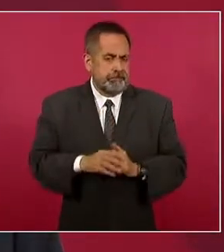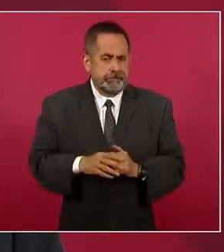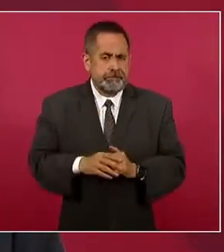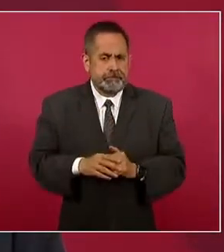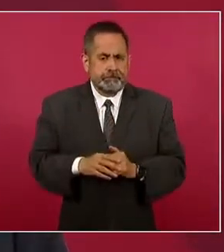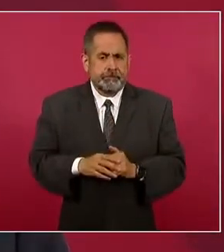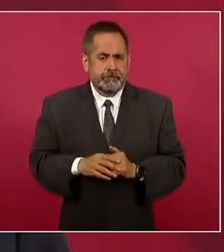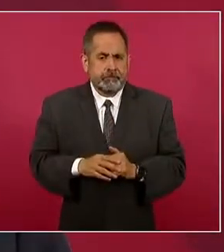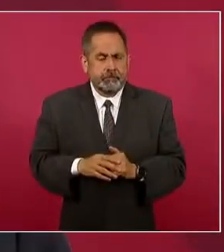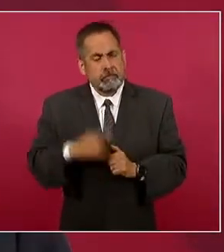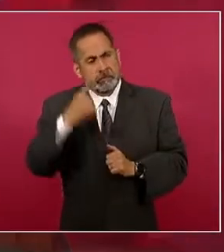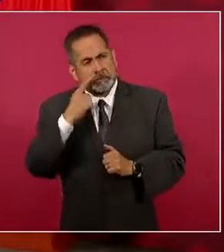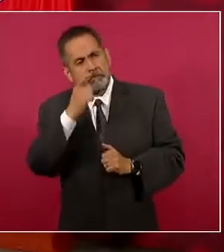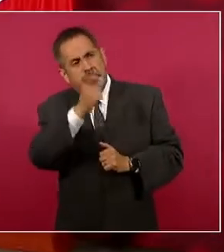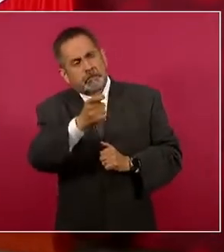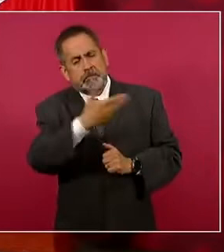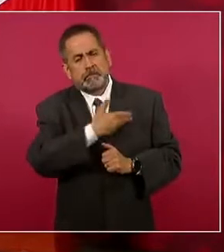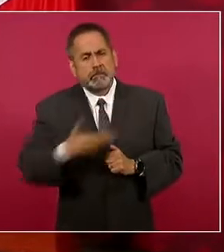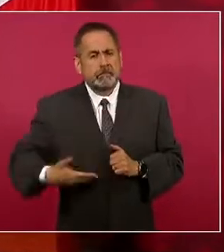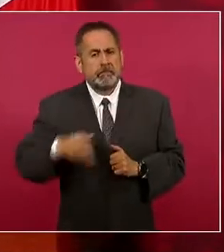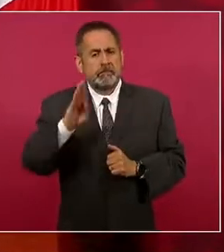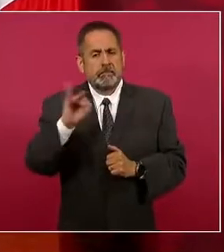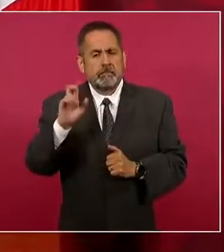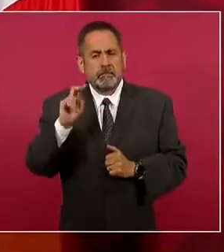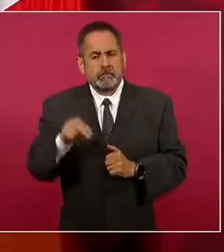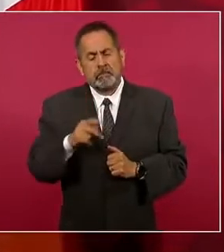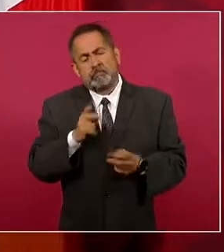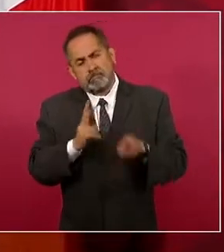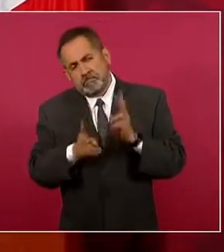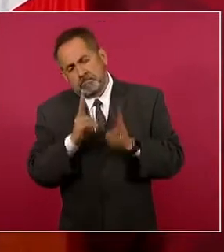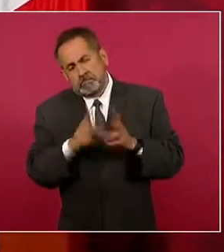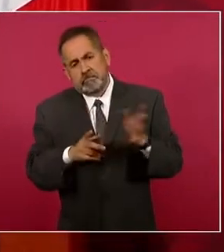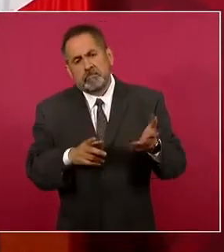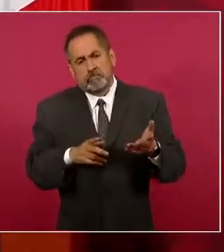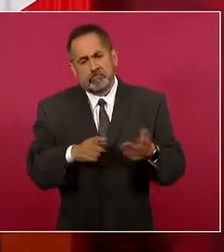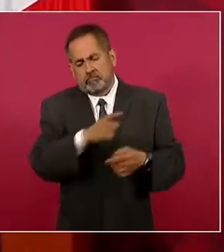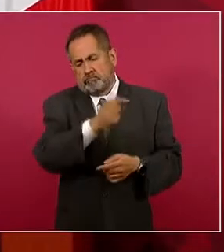escuchar al presidente Biden,